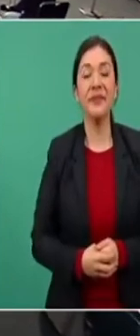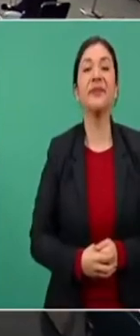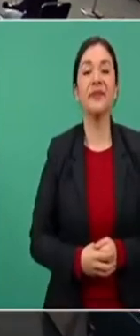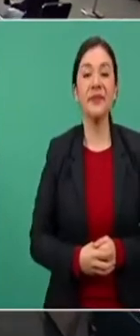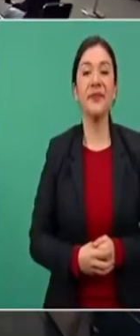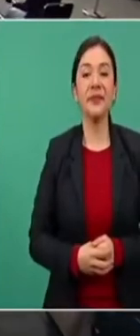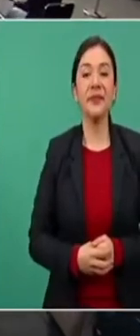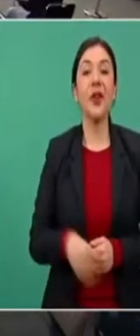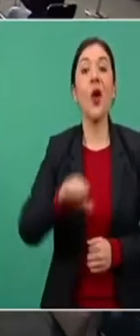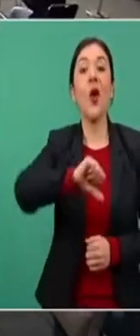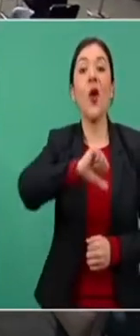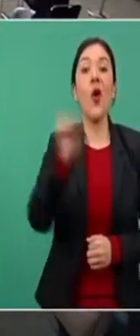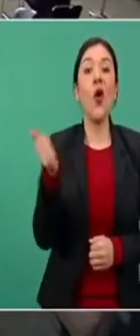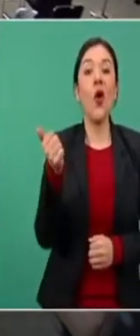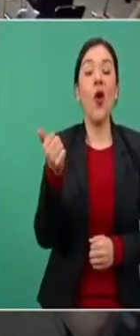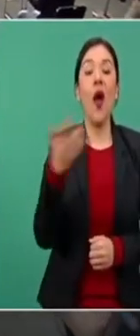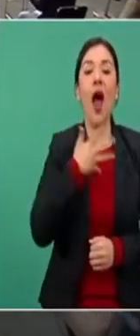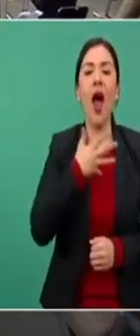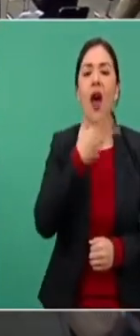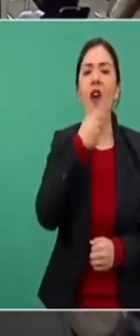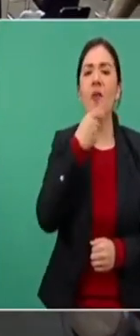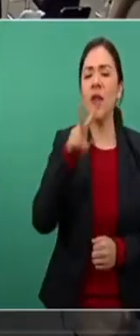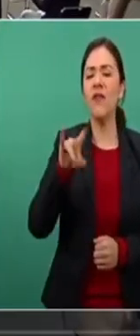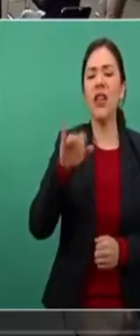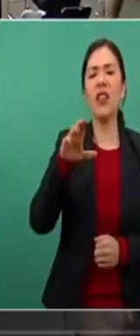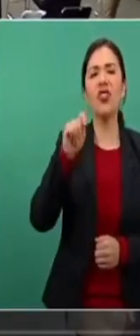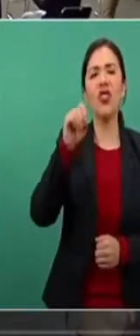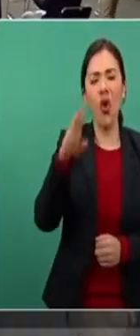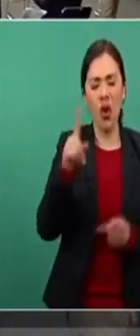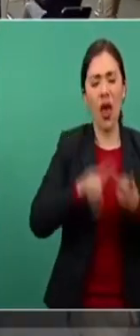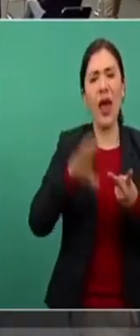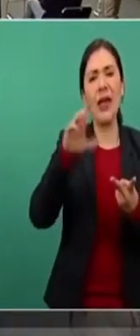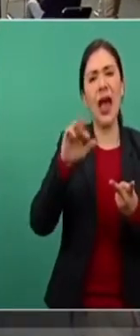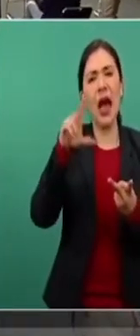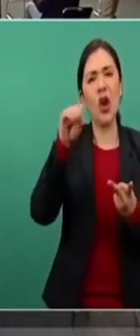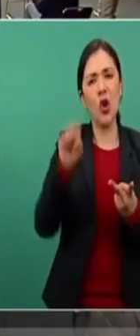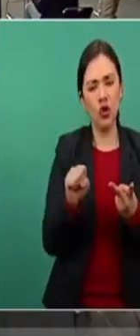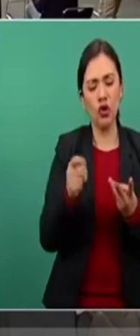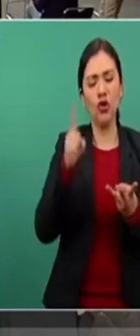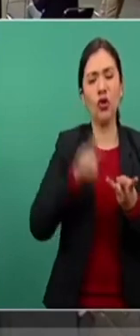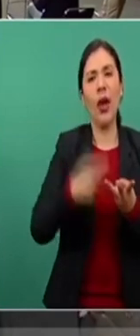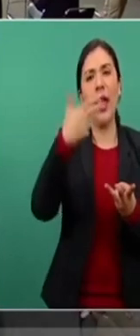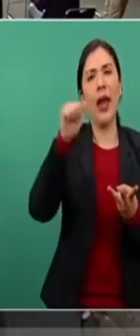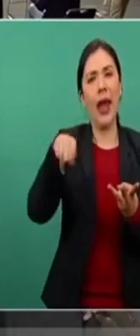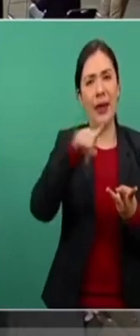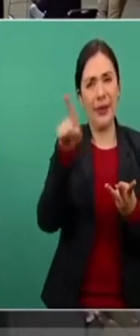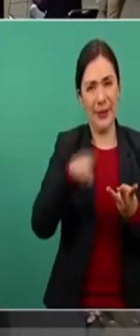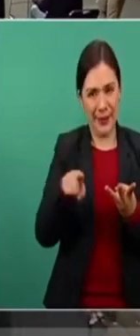aquí tengo Víctor Buendía, Carlos Pozos y Hans Salazar.